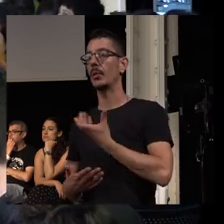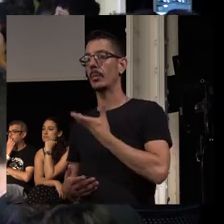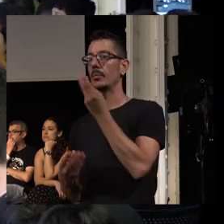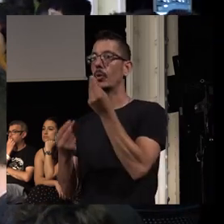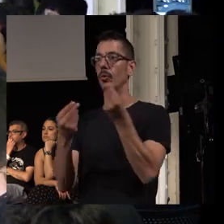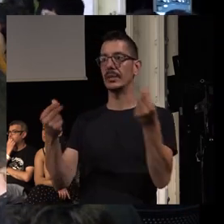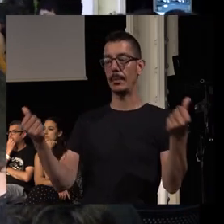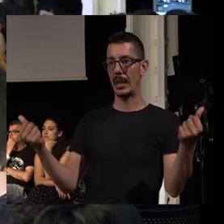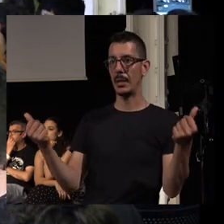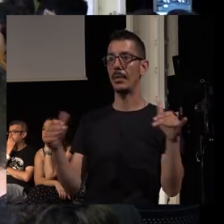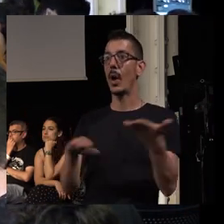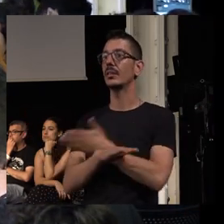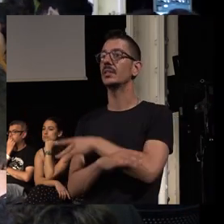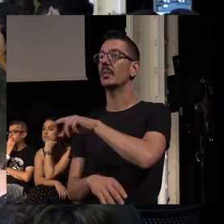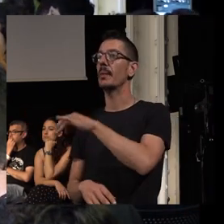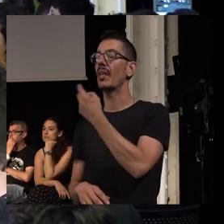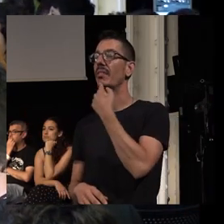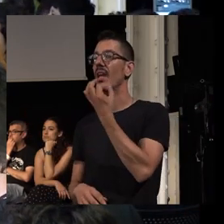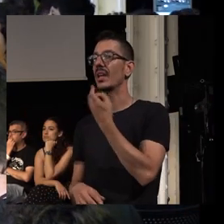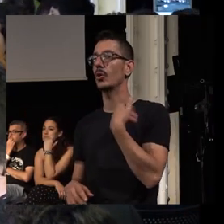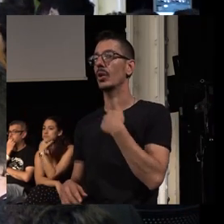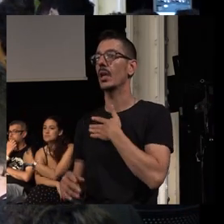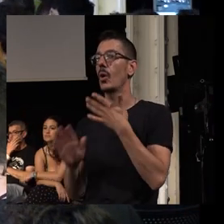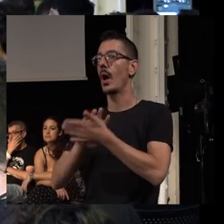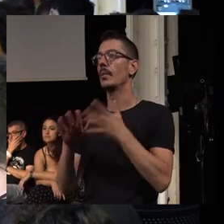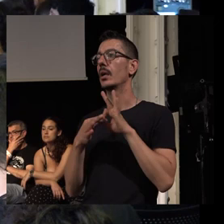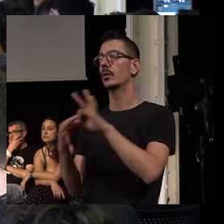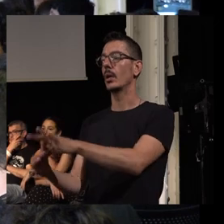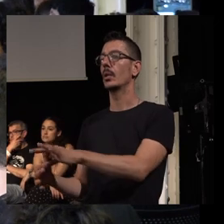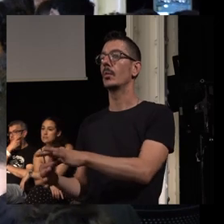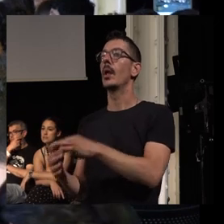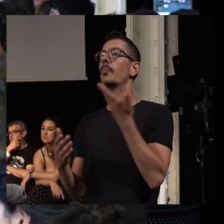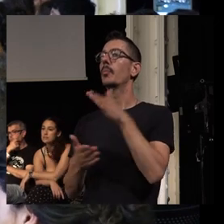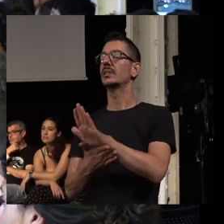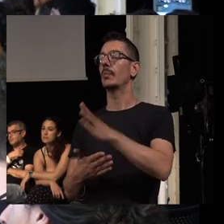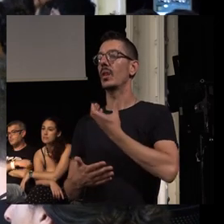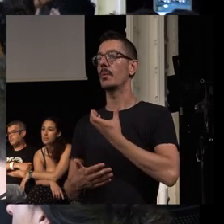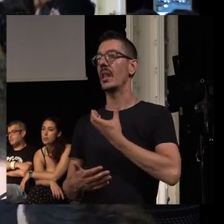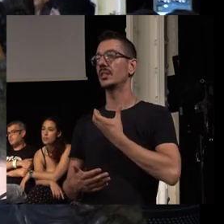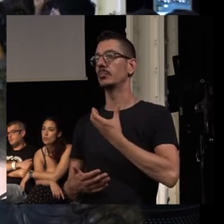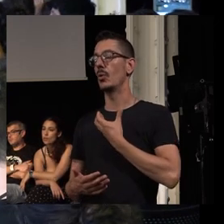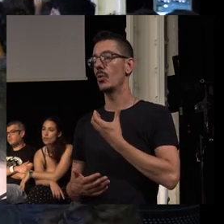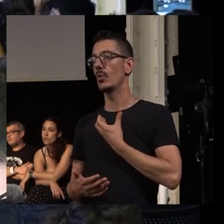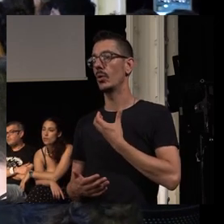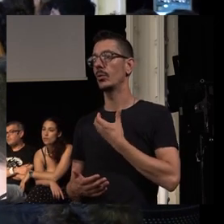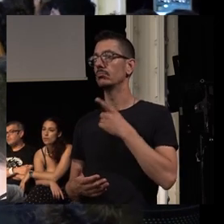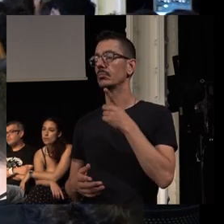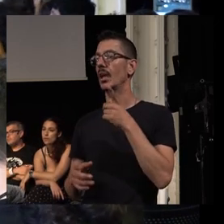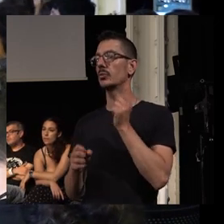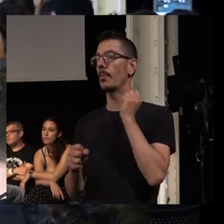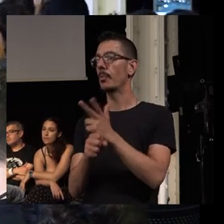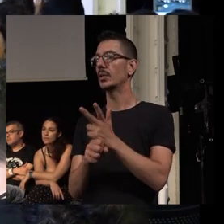lo que comentaba antes Miriam, yo creo que la propuesta del municipalismo, ¿no?, que además es una propuesta de corte